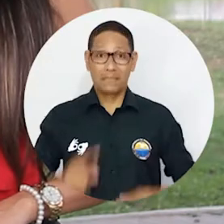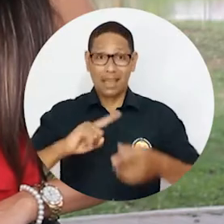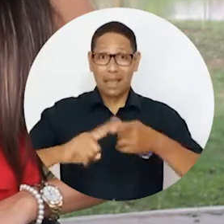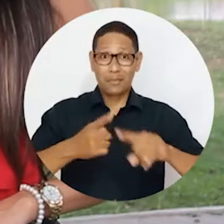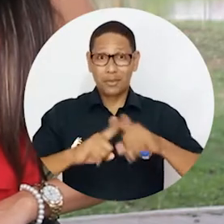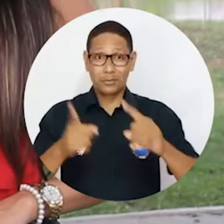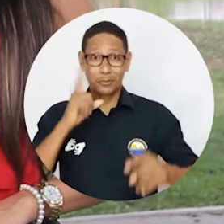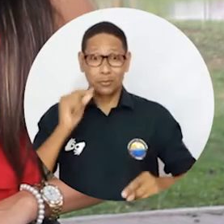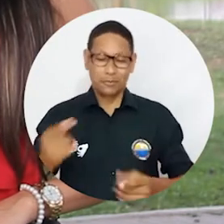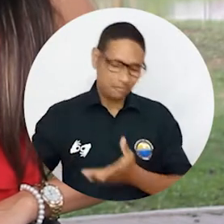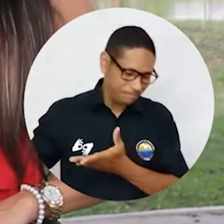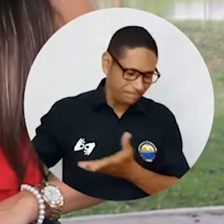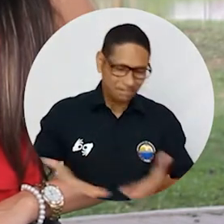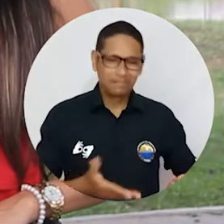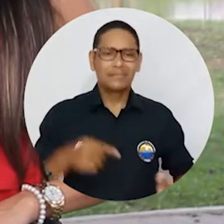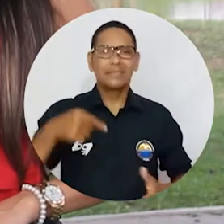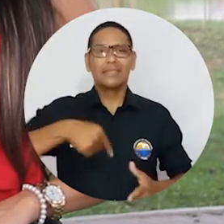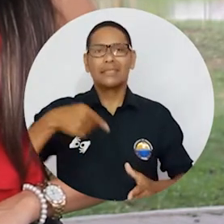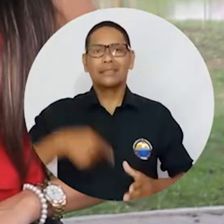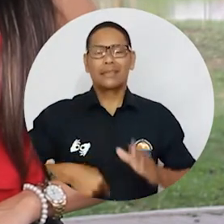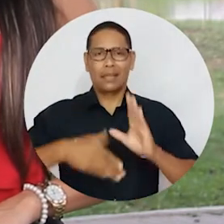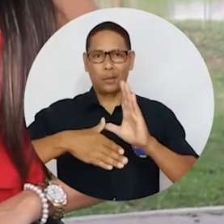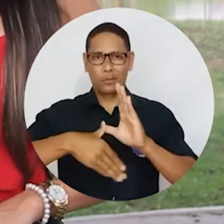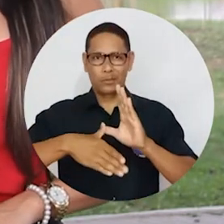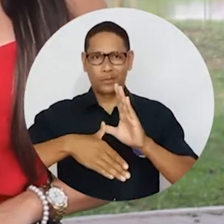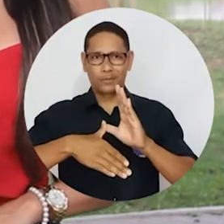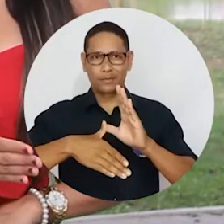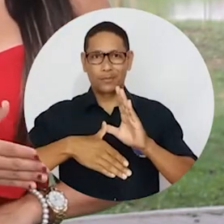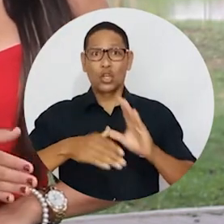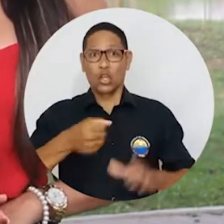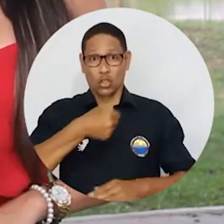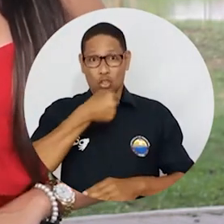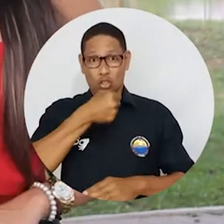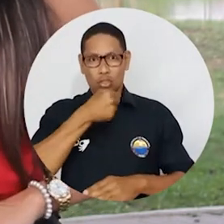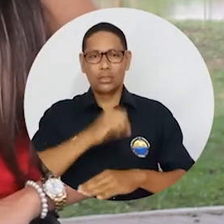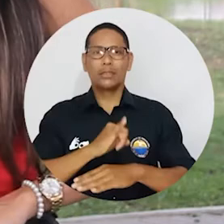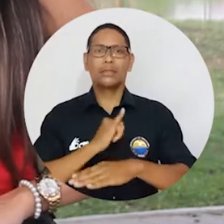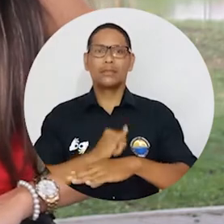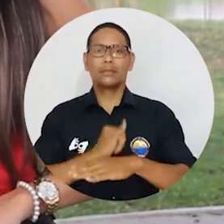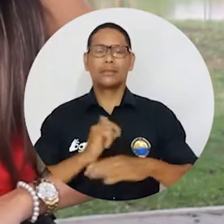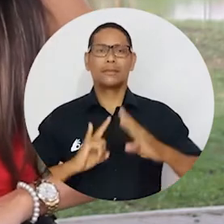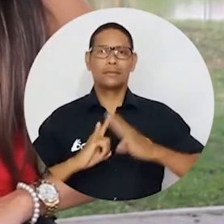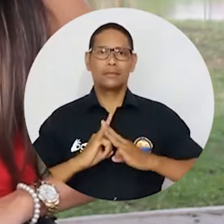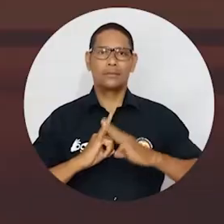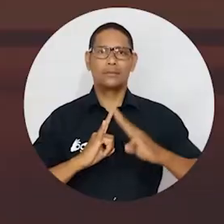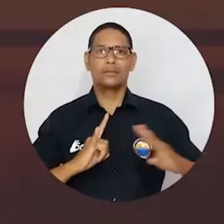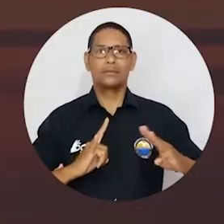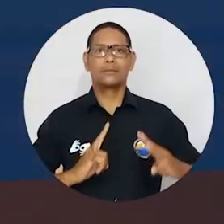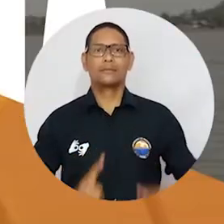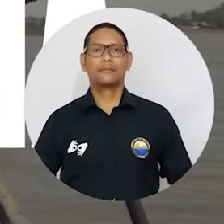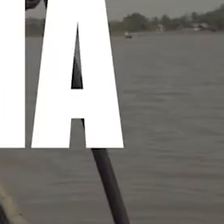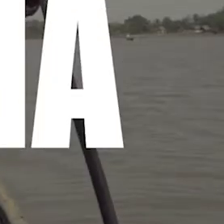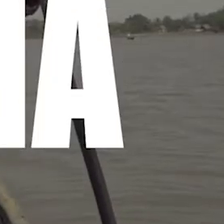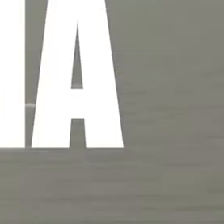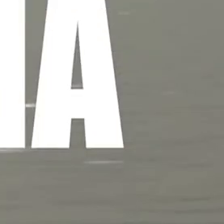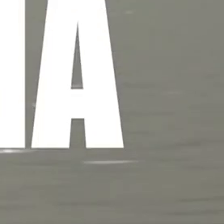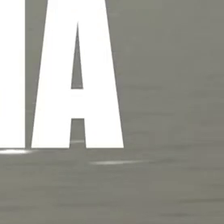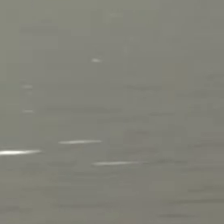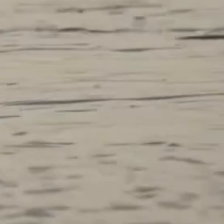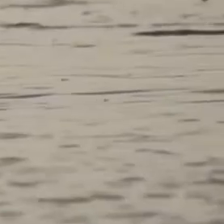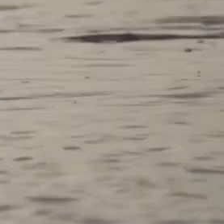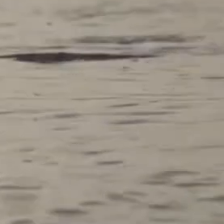¿Qué tal, amigos? Sean todos bienvenidos a El Campus TV, programa institucional de la Universidad del Magdalena.